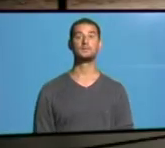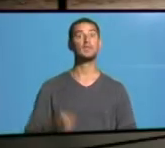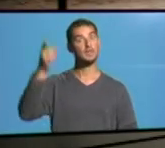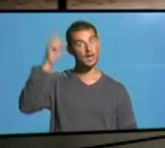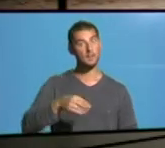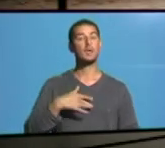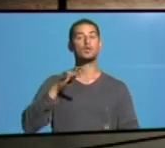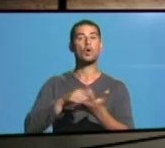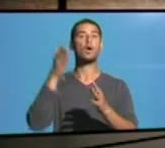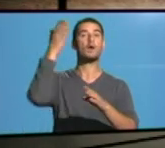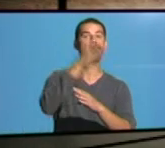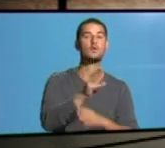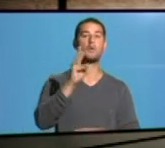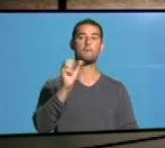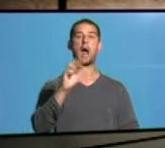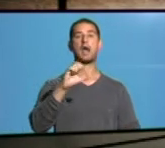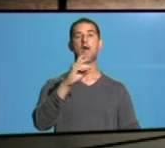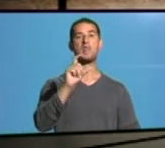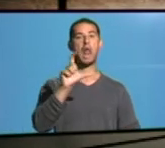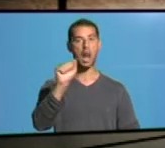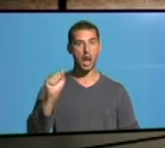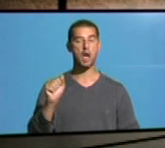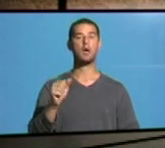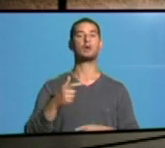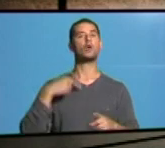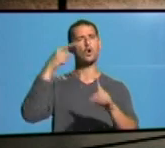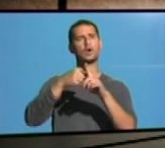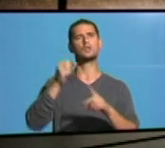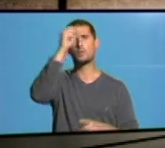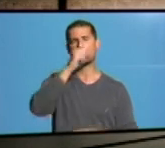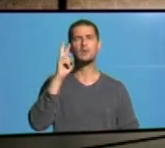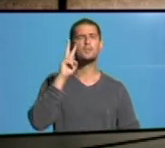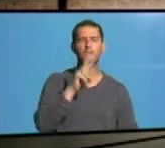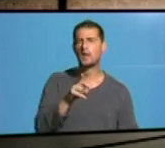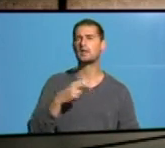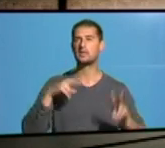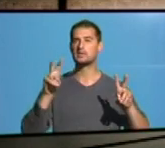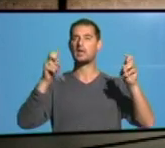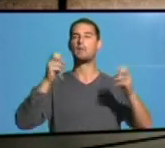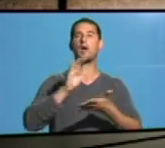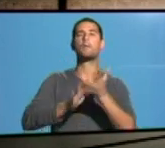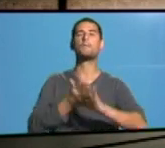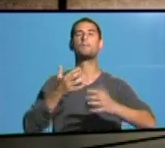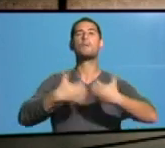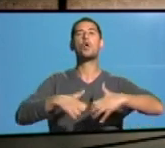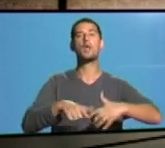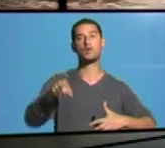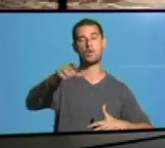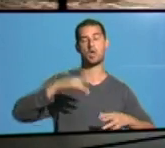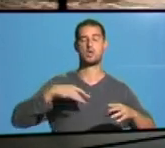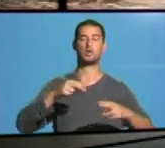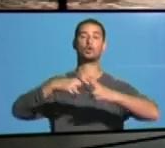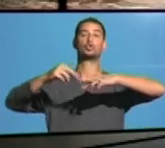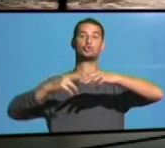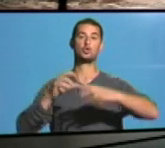E tamén estivemos esta semana en Paradela para coñecer a opinión dos veciños e empresarios sobre o polígono que está a construir Suplusa e